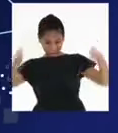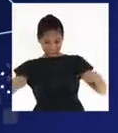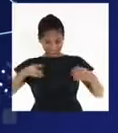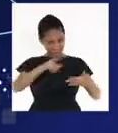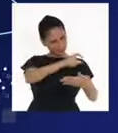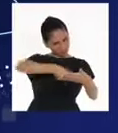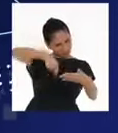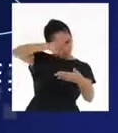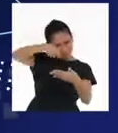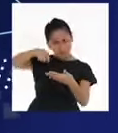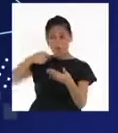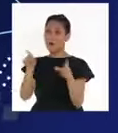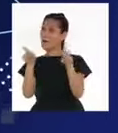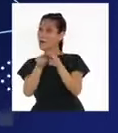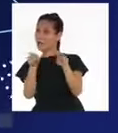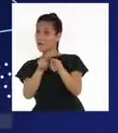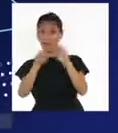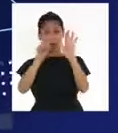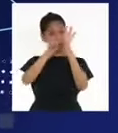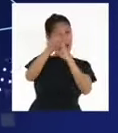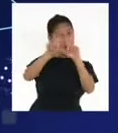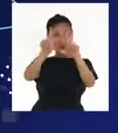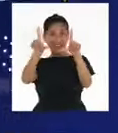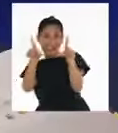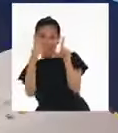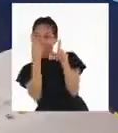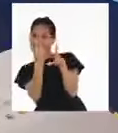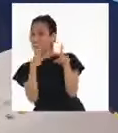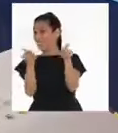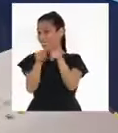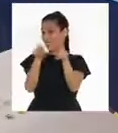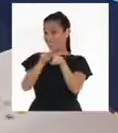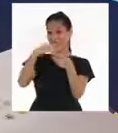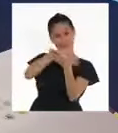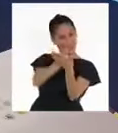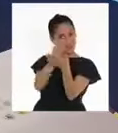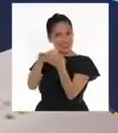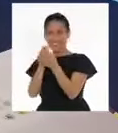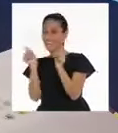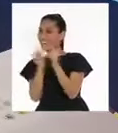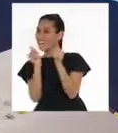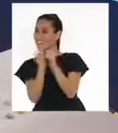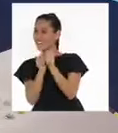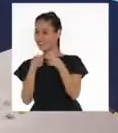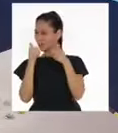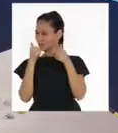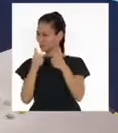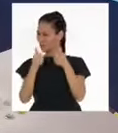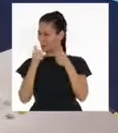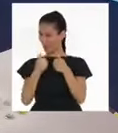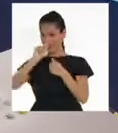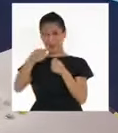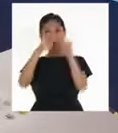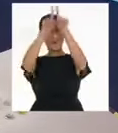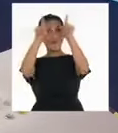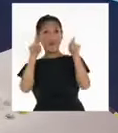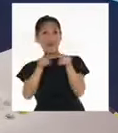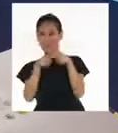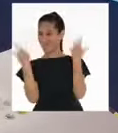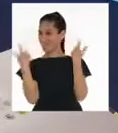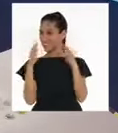mirar una película y cocinar juntos. ¡Bien, Valentín! Ya llenaste la primera columna. Ahora